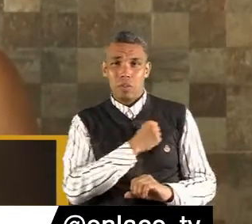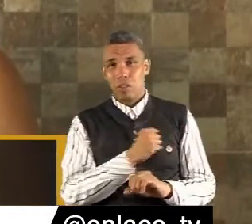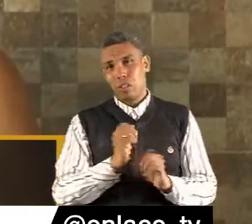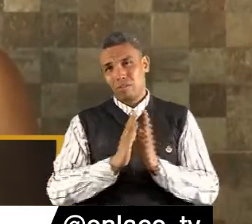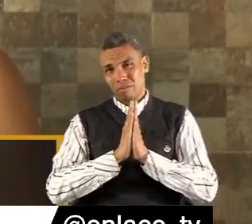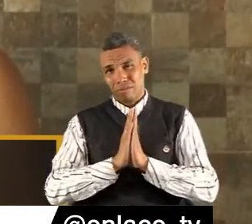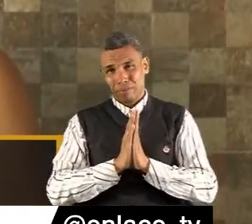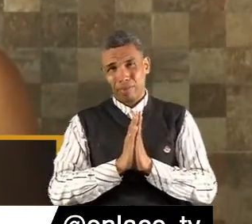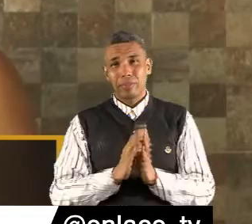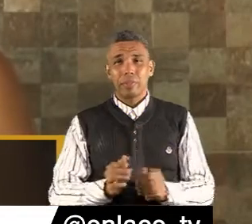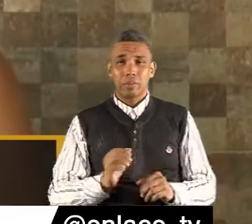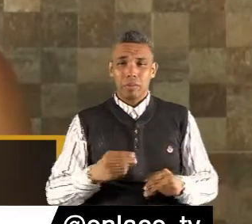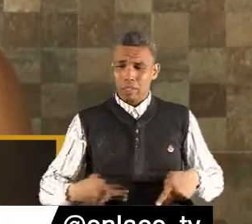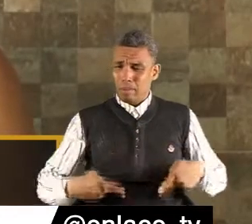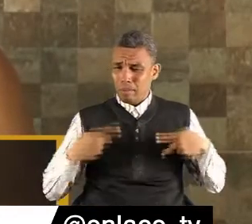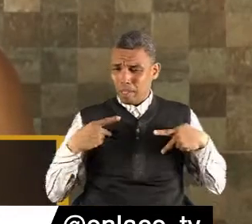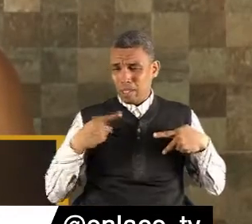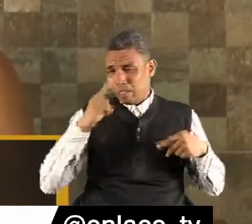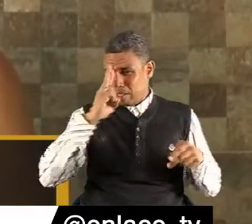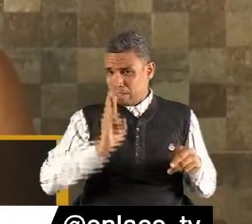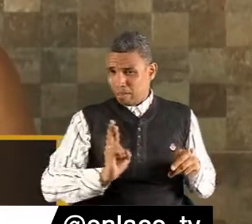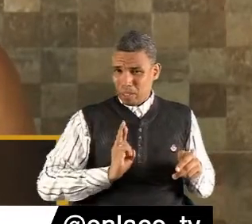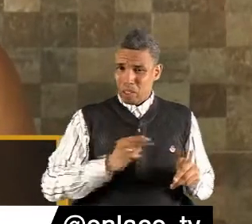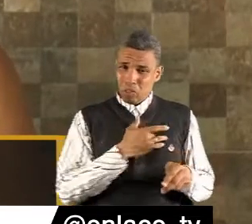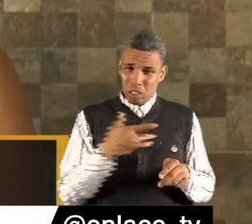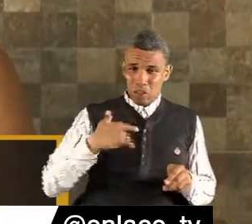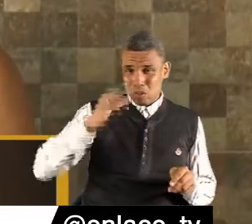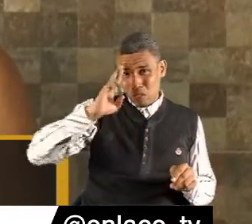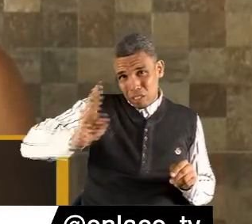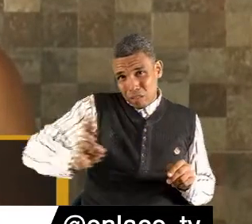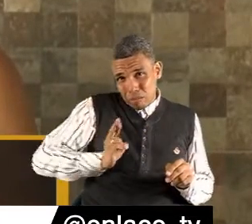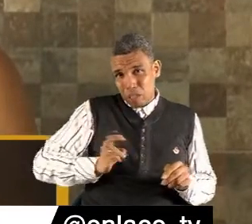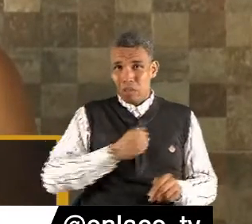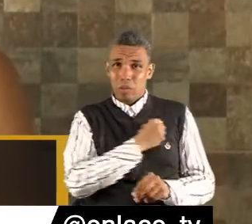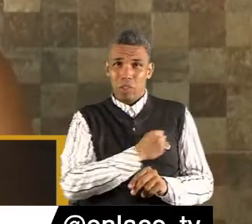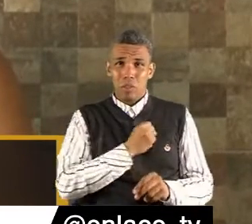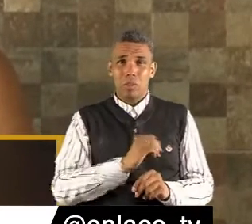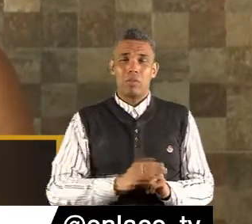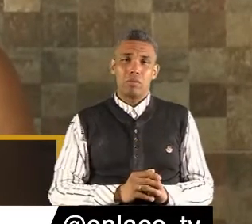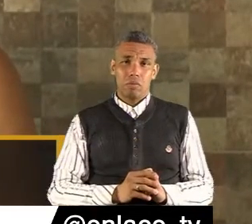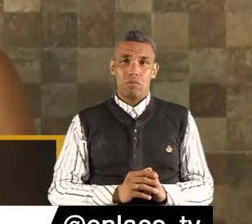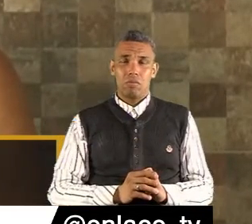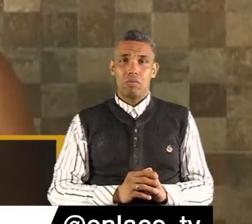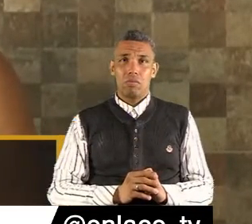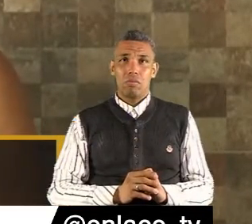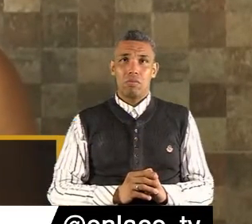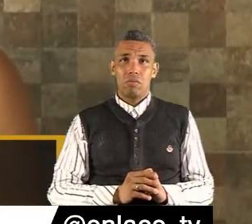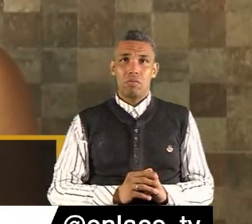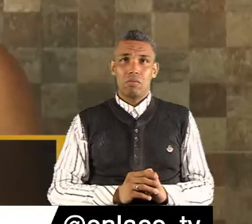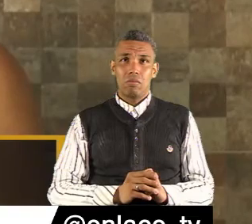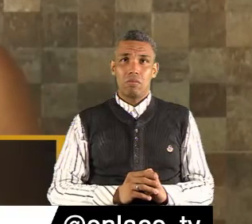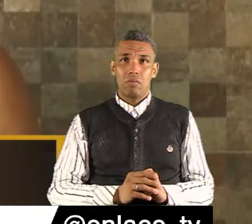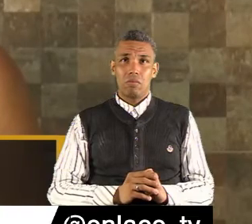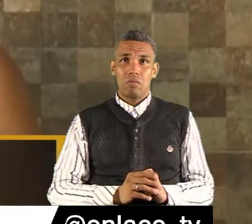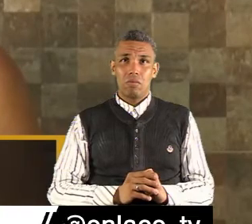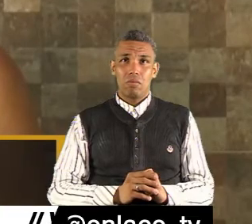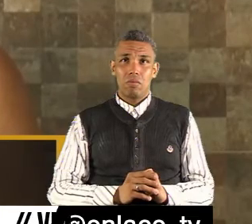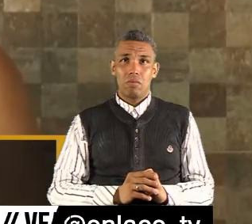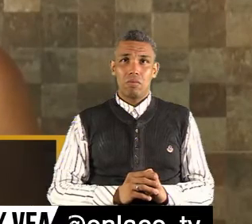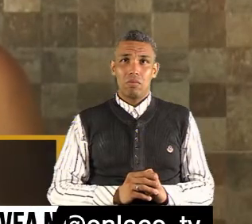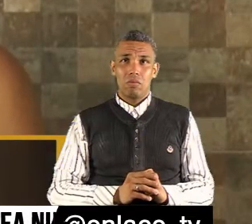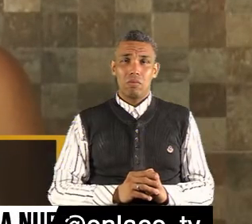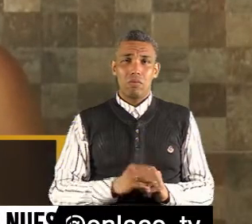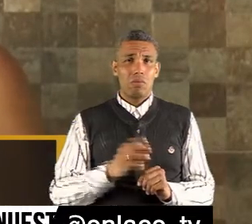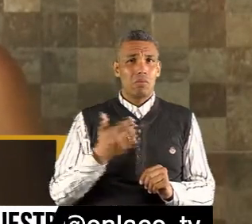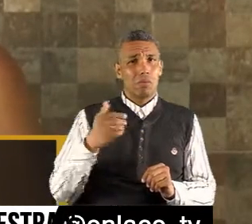que me respete mi vida, que me respete mi salud, que hay una ley que dice que todas personas tenemos